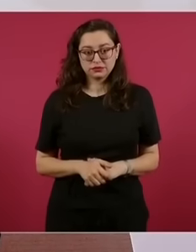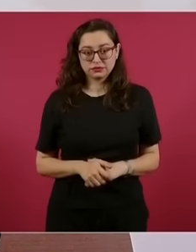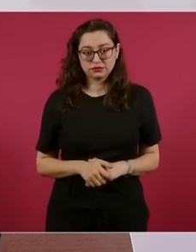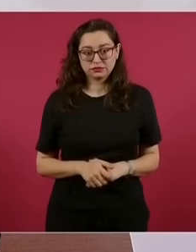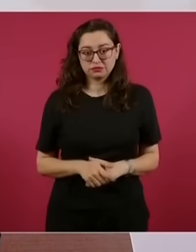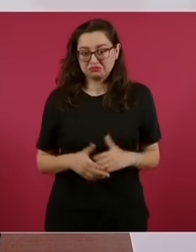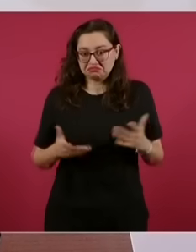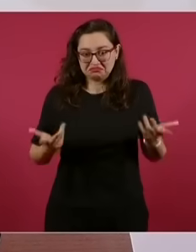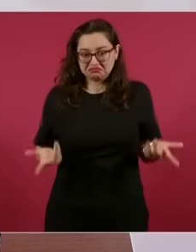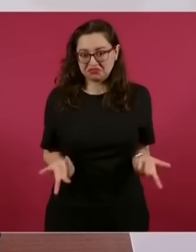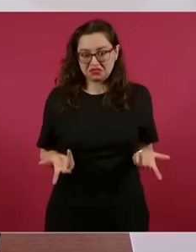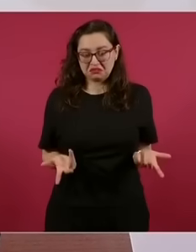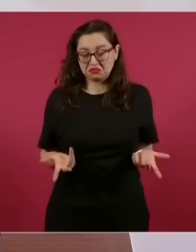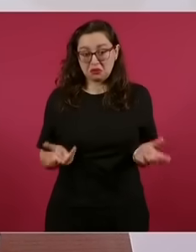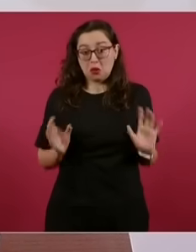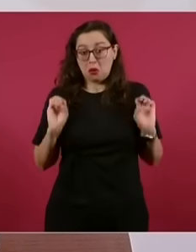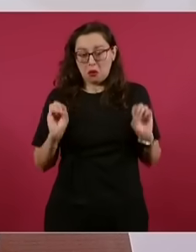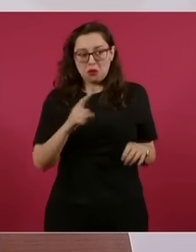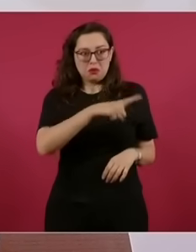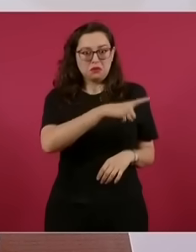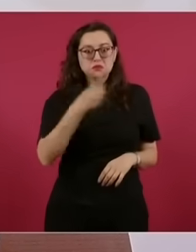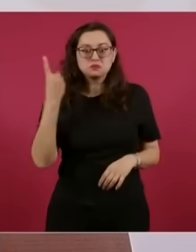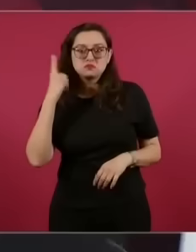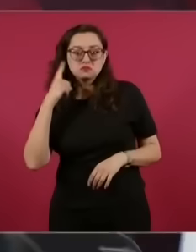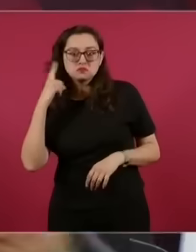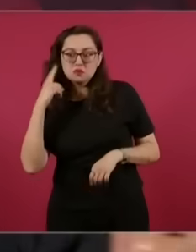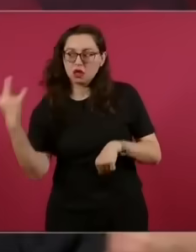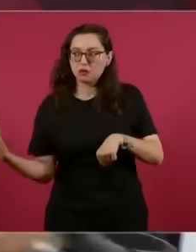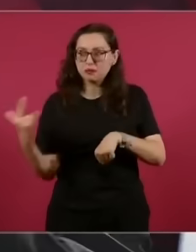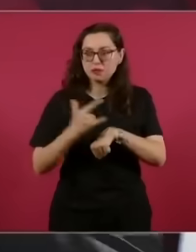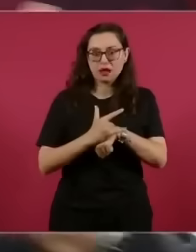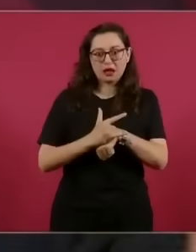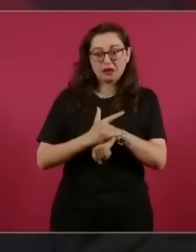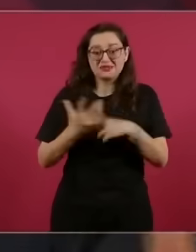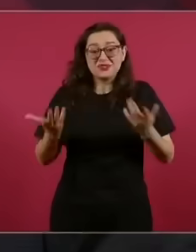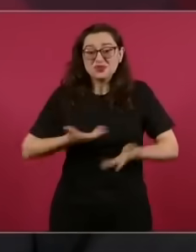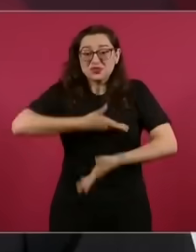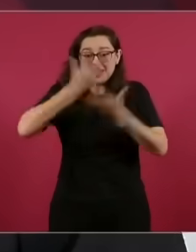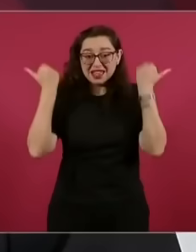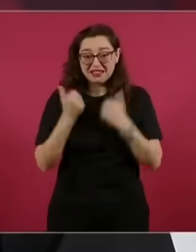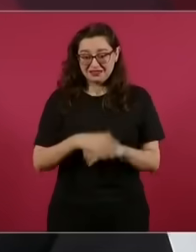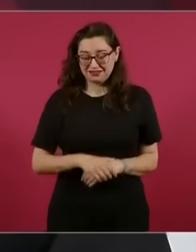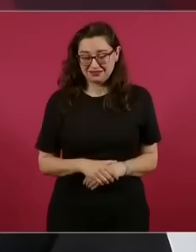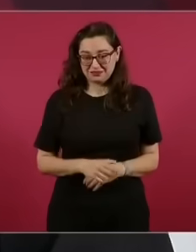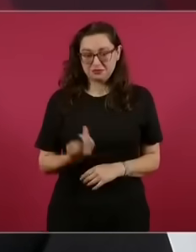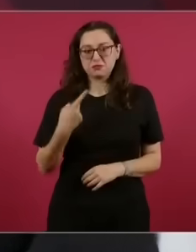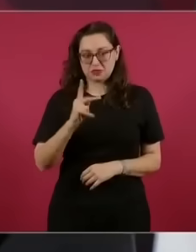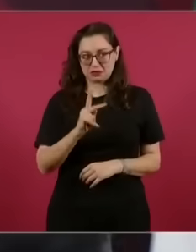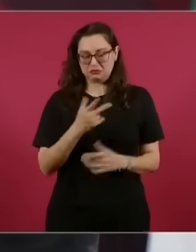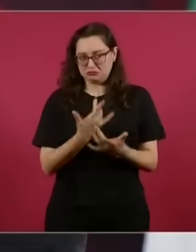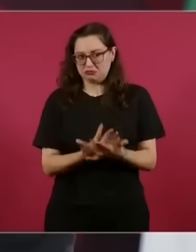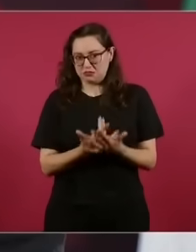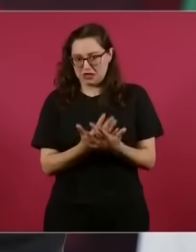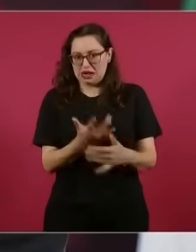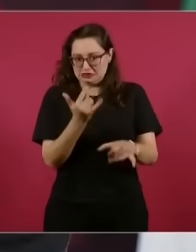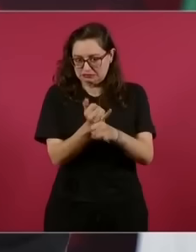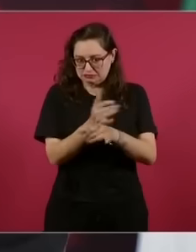contaron con información de que iba a viajar. Pero eso ya lo vamos a saber. Ahora,